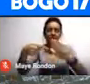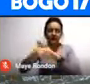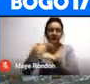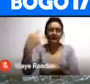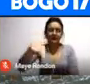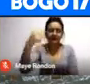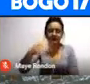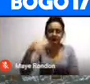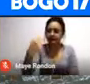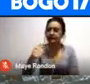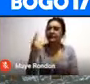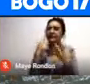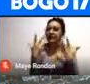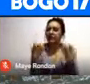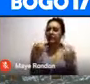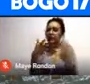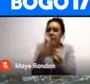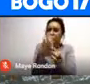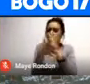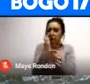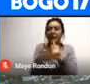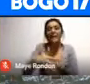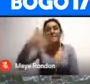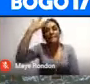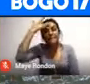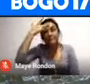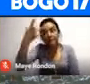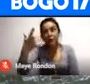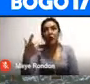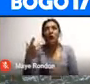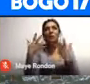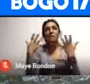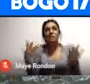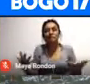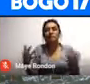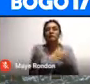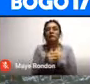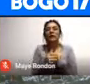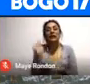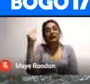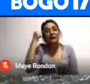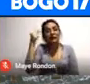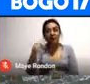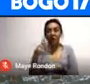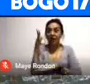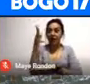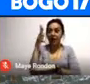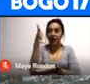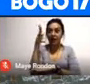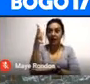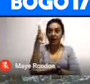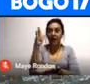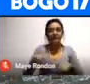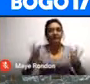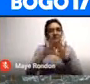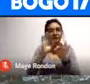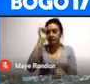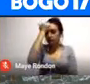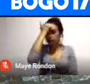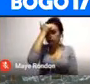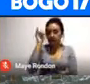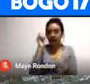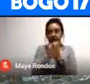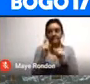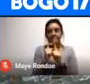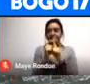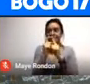que quiero anotar Porque Pienso que Para esta charla Son fundamentales Estas palabras